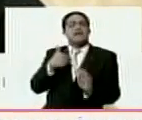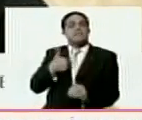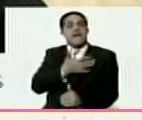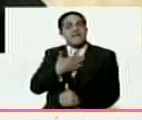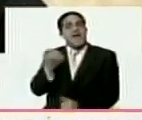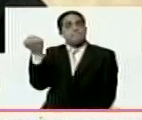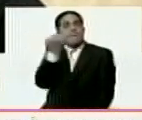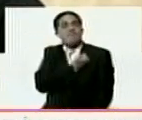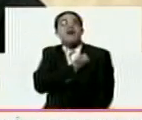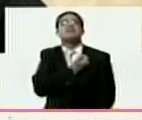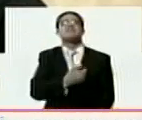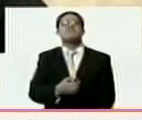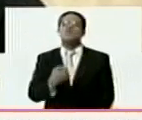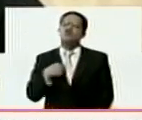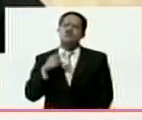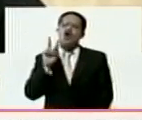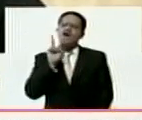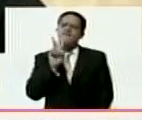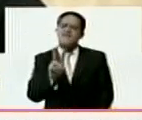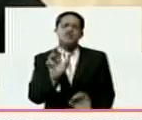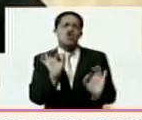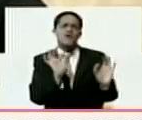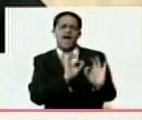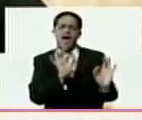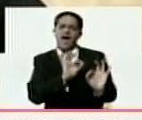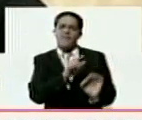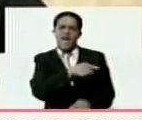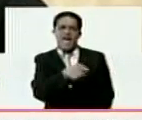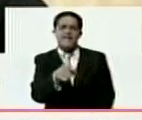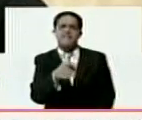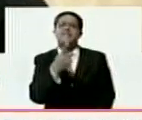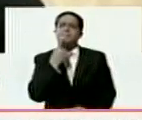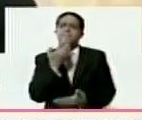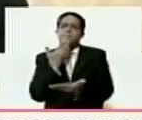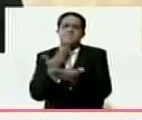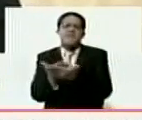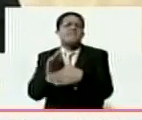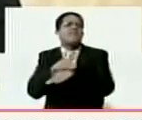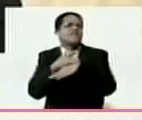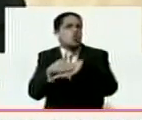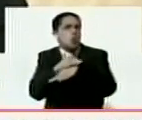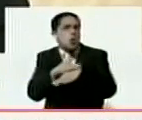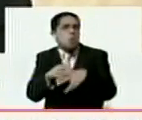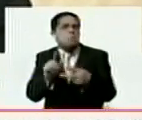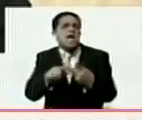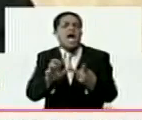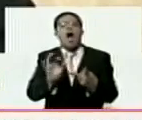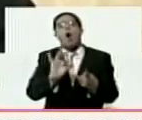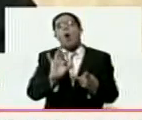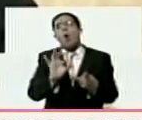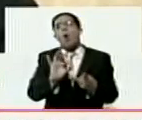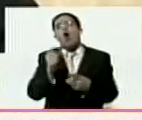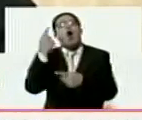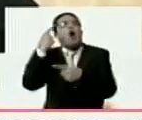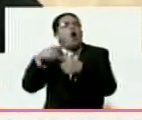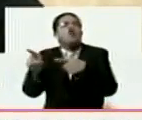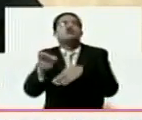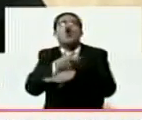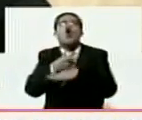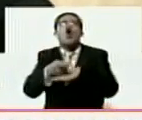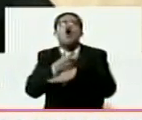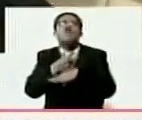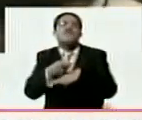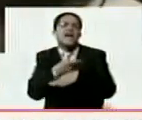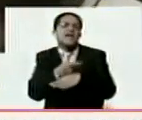Yo no he visto un comunicado todavía rectificando, ni hemos visto comunicado de ningún gobierno